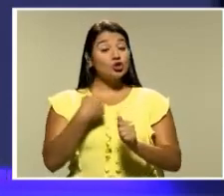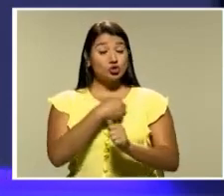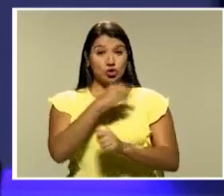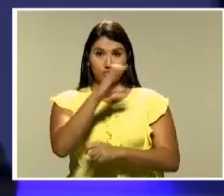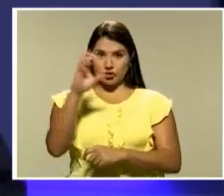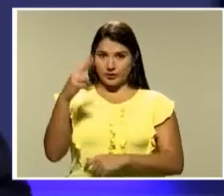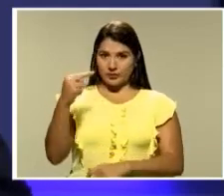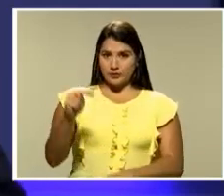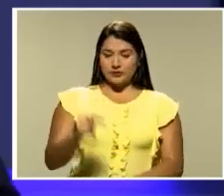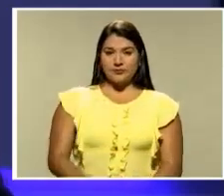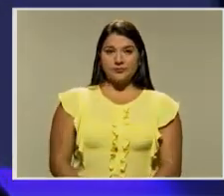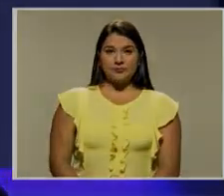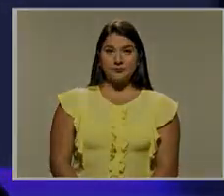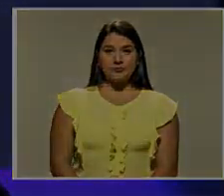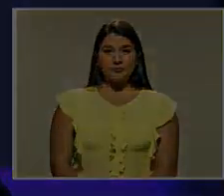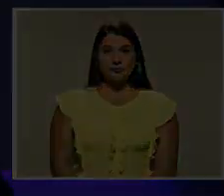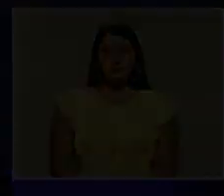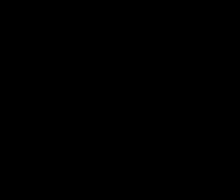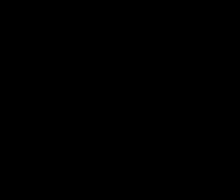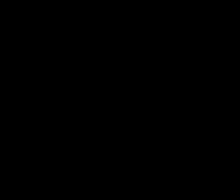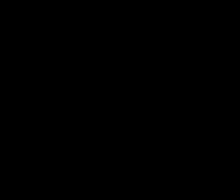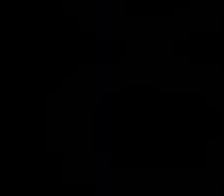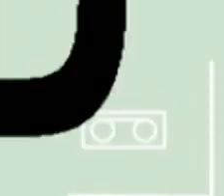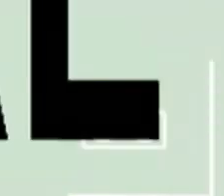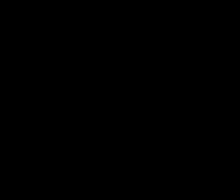Rica Noticias.